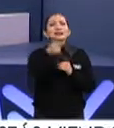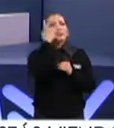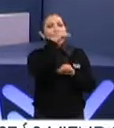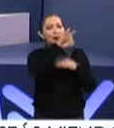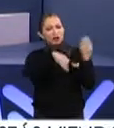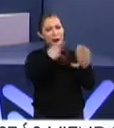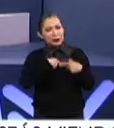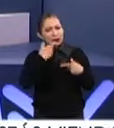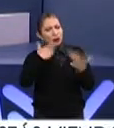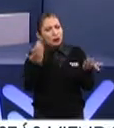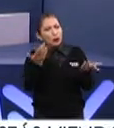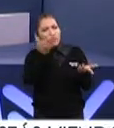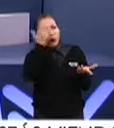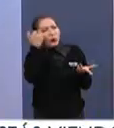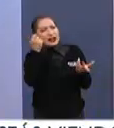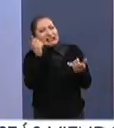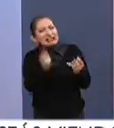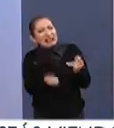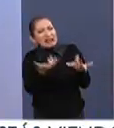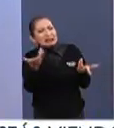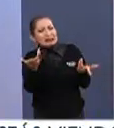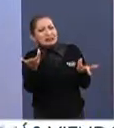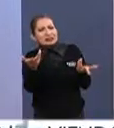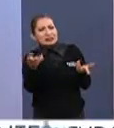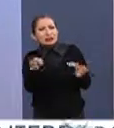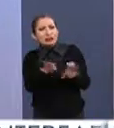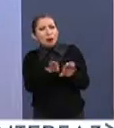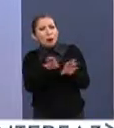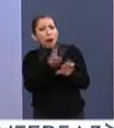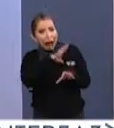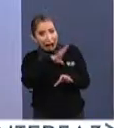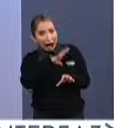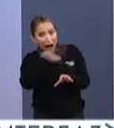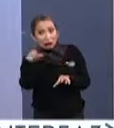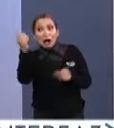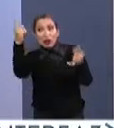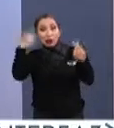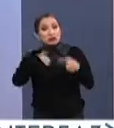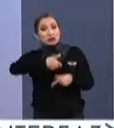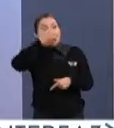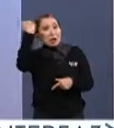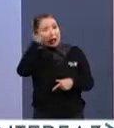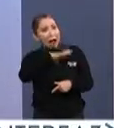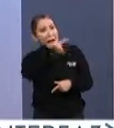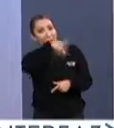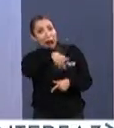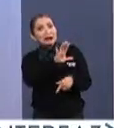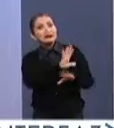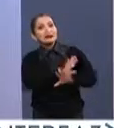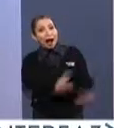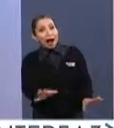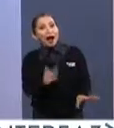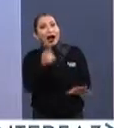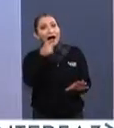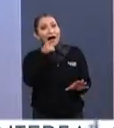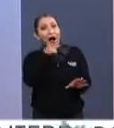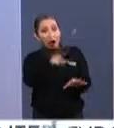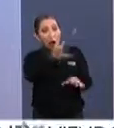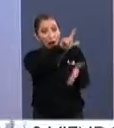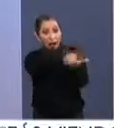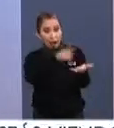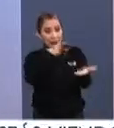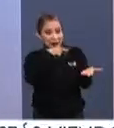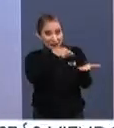para todas las personas que no saben bien, pues que existe, ¿no? Hay mucha gente que ni siquiera sabe que existe ya un, por